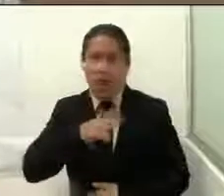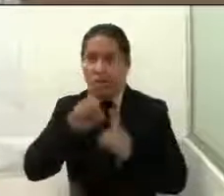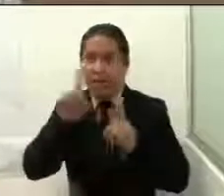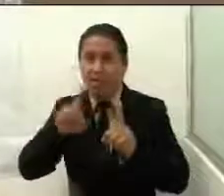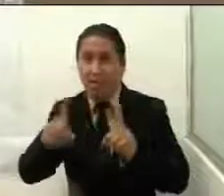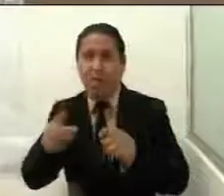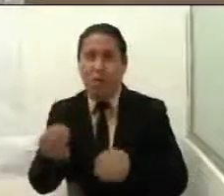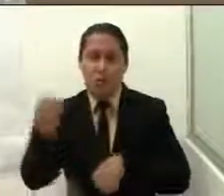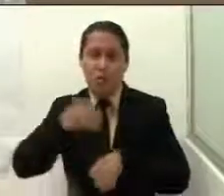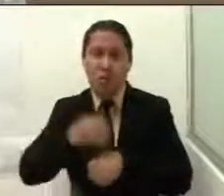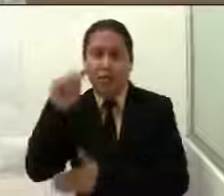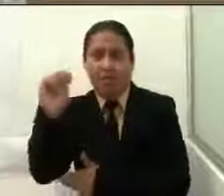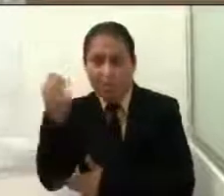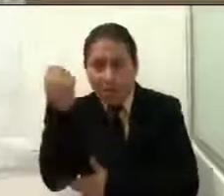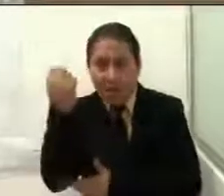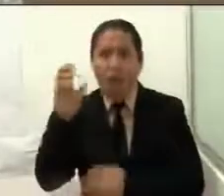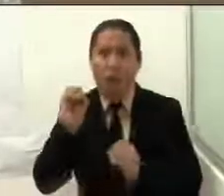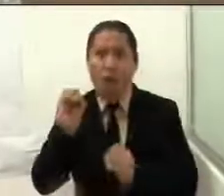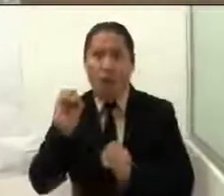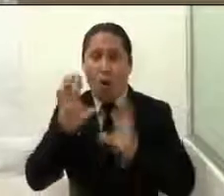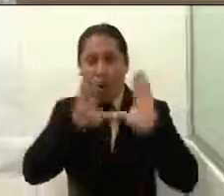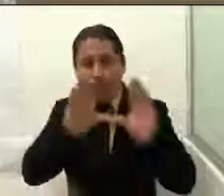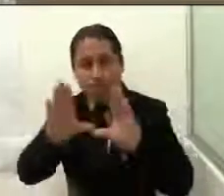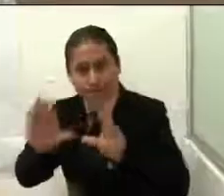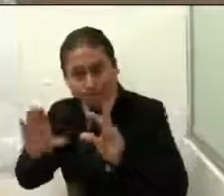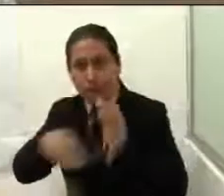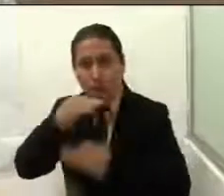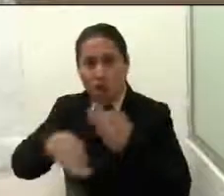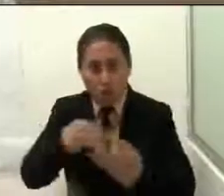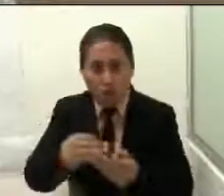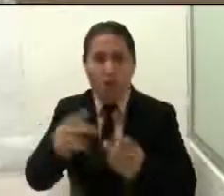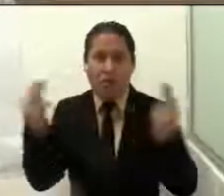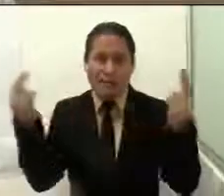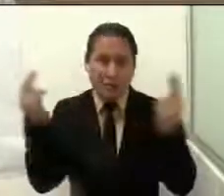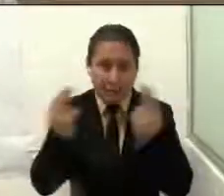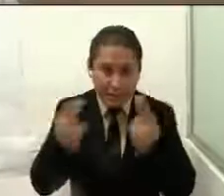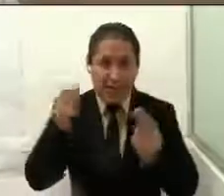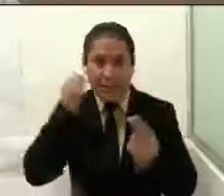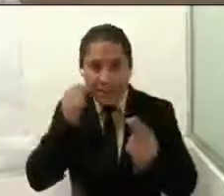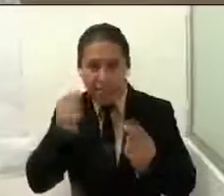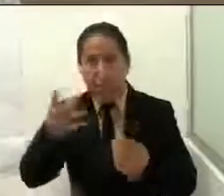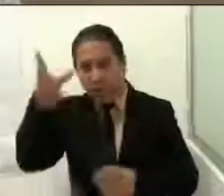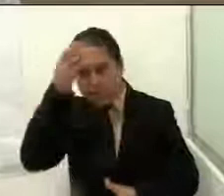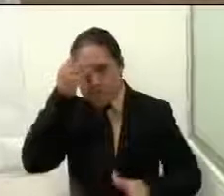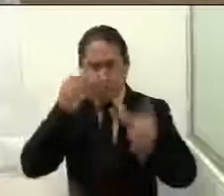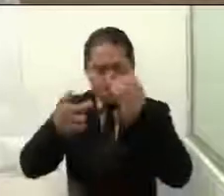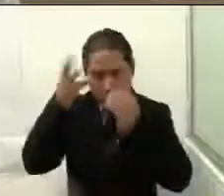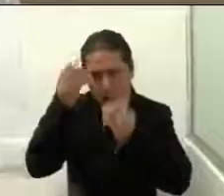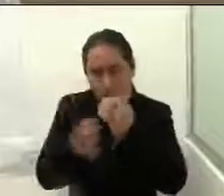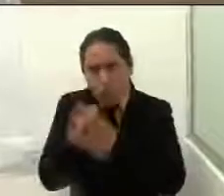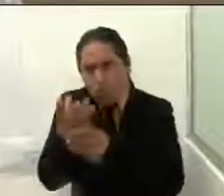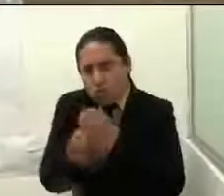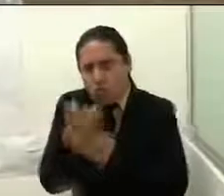la capacitación y asesoría de los productores quienes requieren apropiarse de nuevos conocimientos y de la innovación que